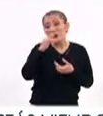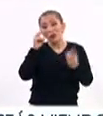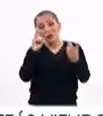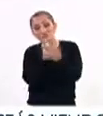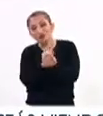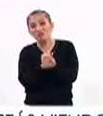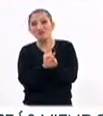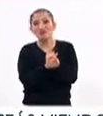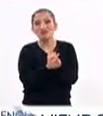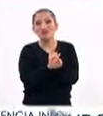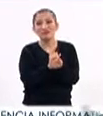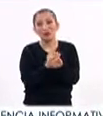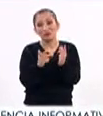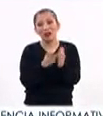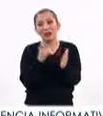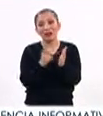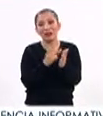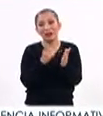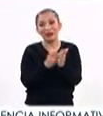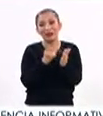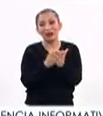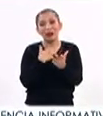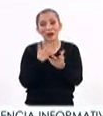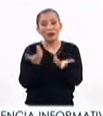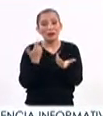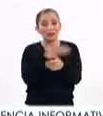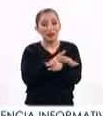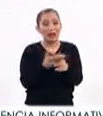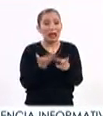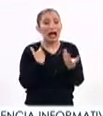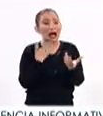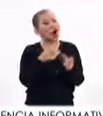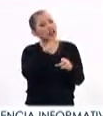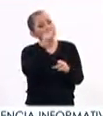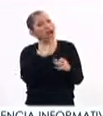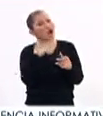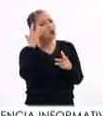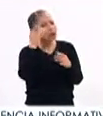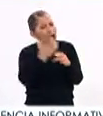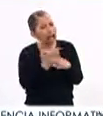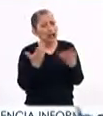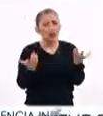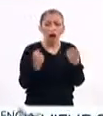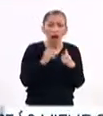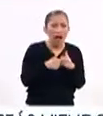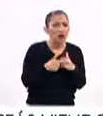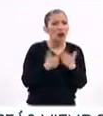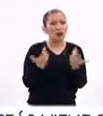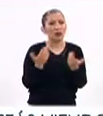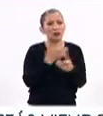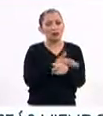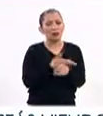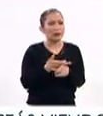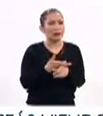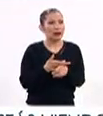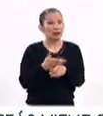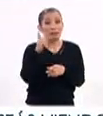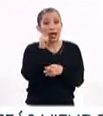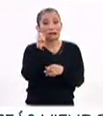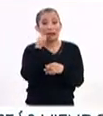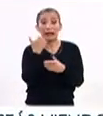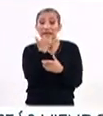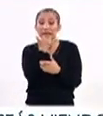ver luego muchas veces incluso con mi propia familia, es de, va a haber un cumpleaños, cualquier cosa, cualquier evento familiar, mañana